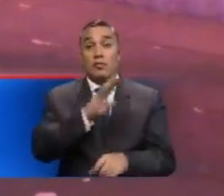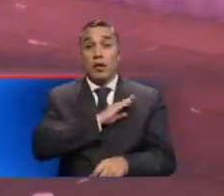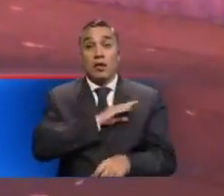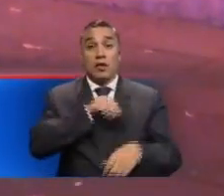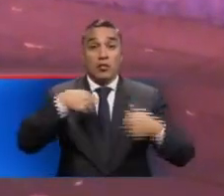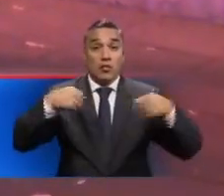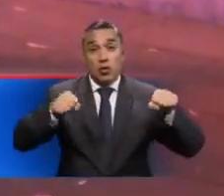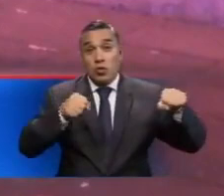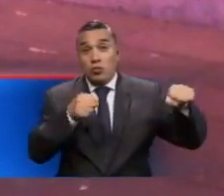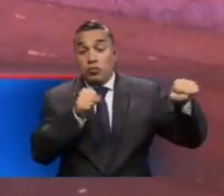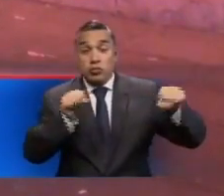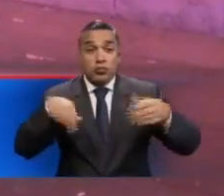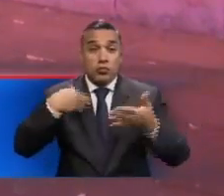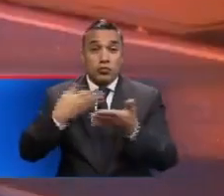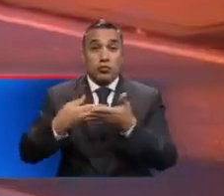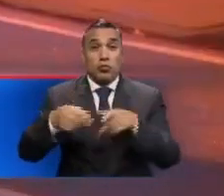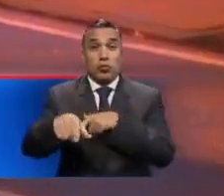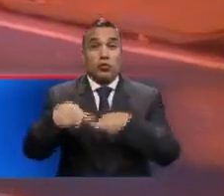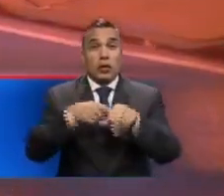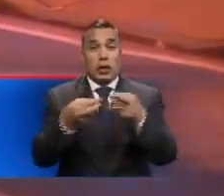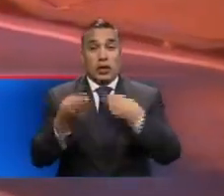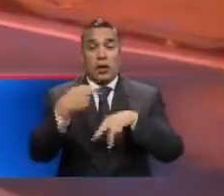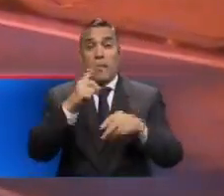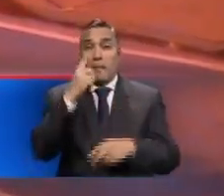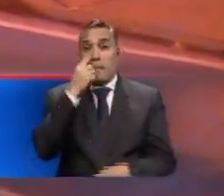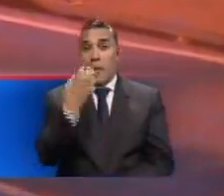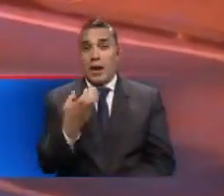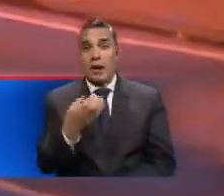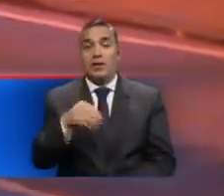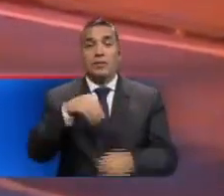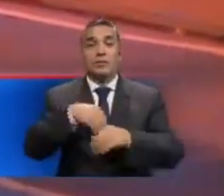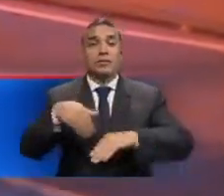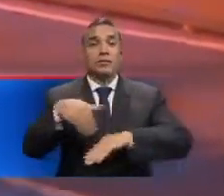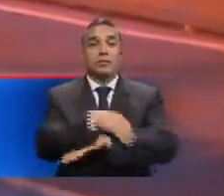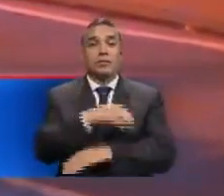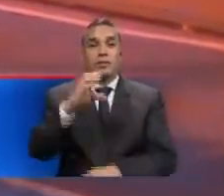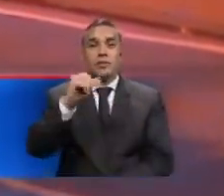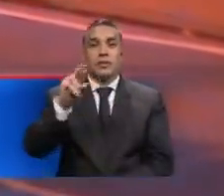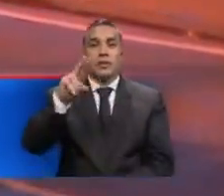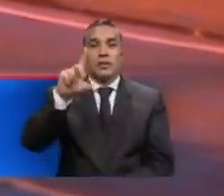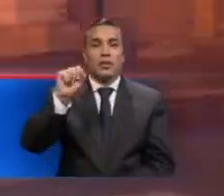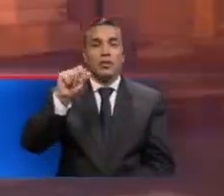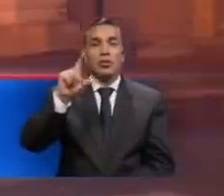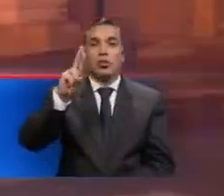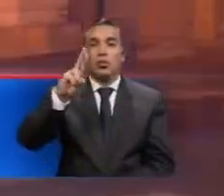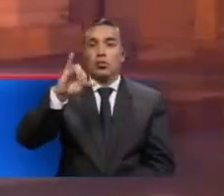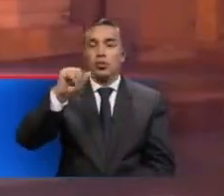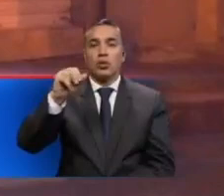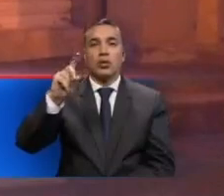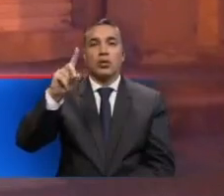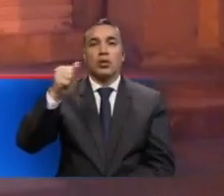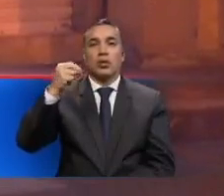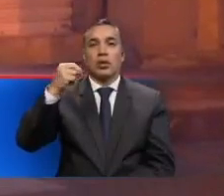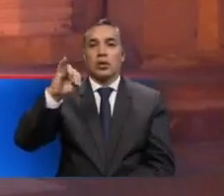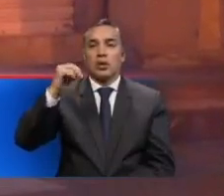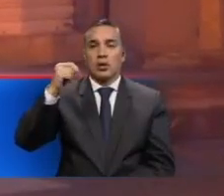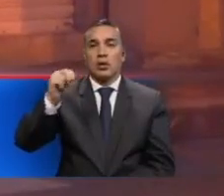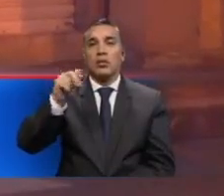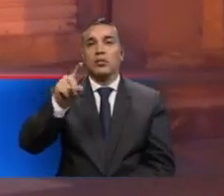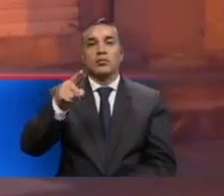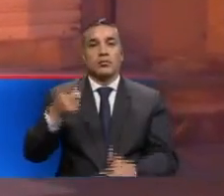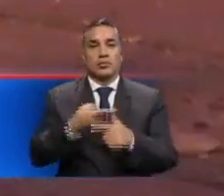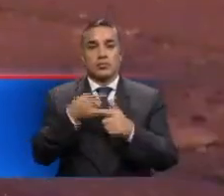en una motocicleta llegaron a una panadería ubicada en la avenida Carlos Luis Plaza Dañín y lanzaron un